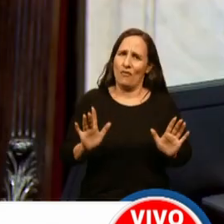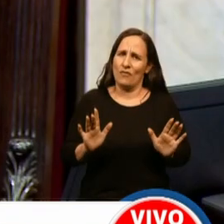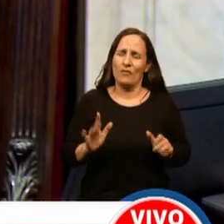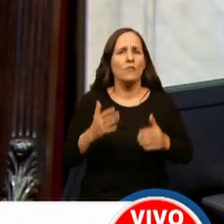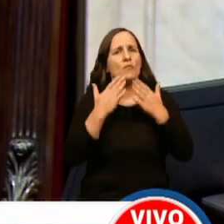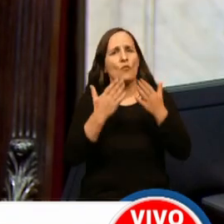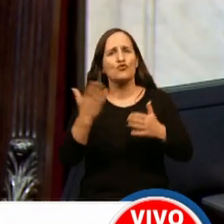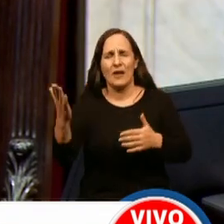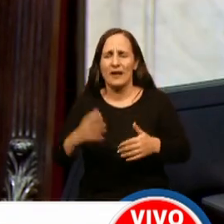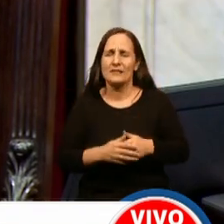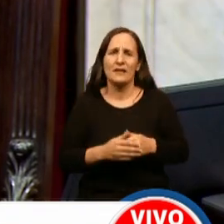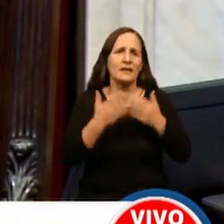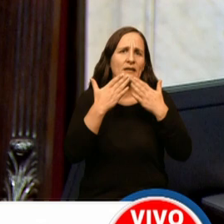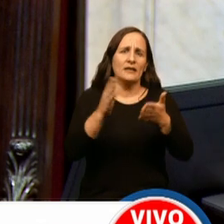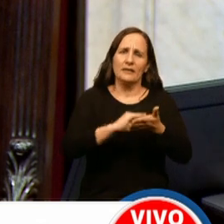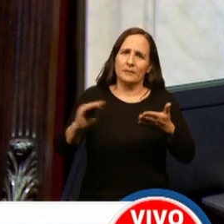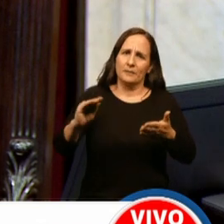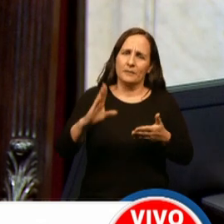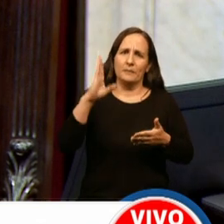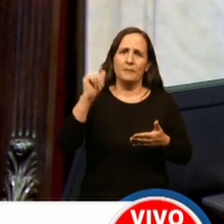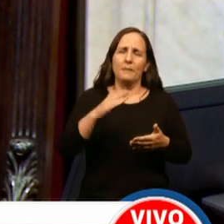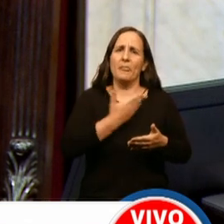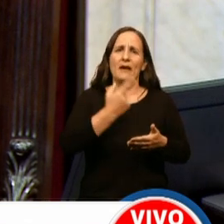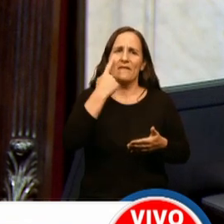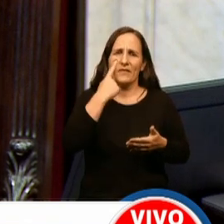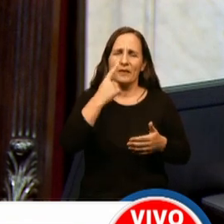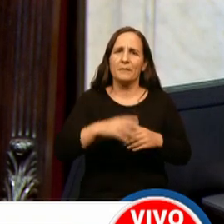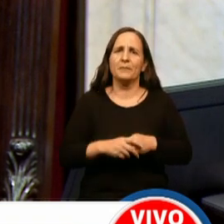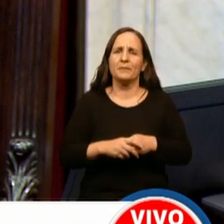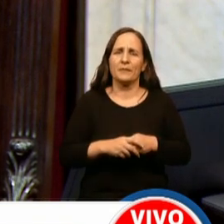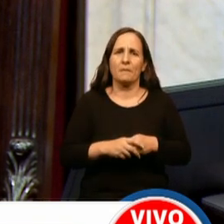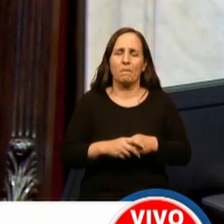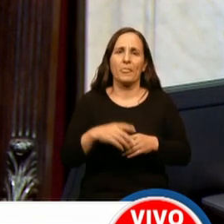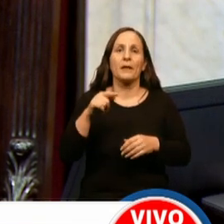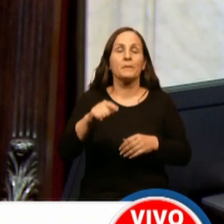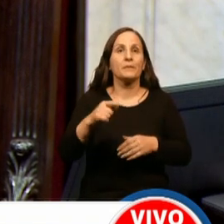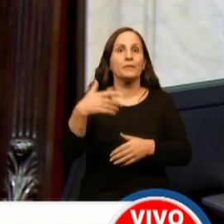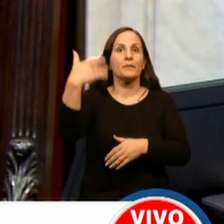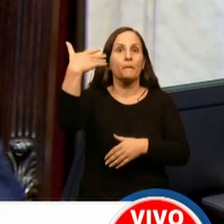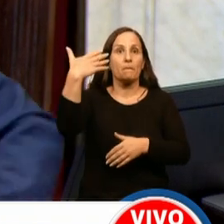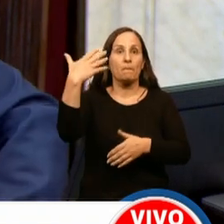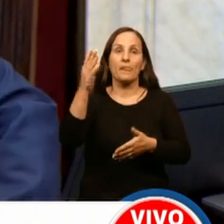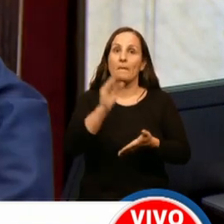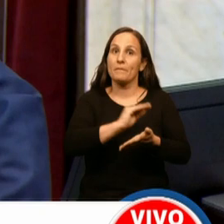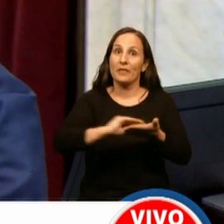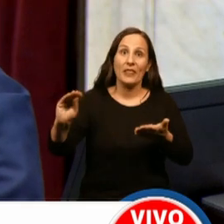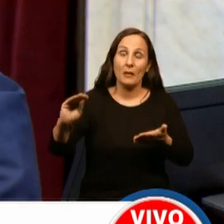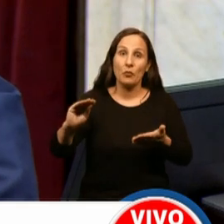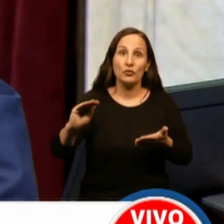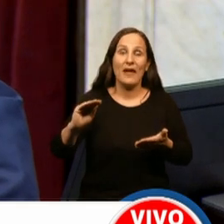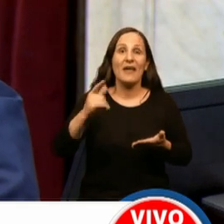gracias diputada banfi continúa en el uso de la palabra la diputada